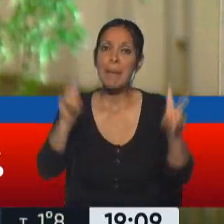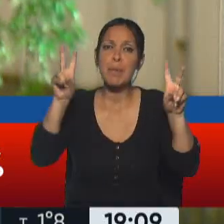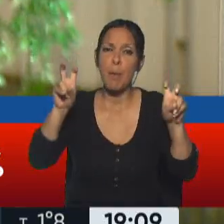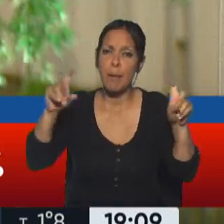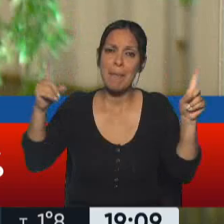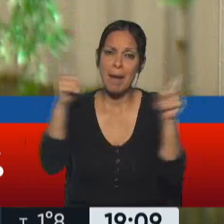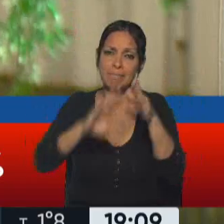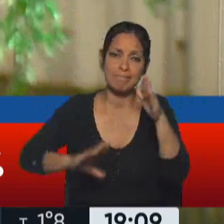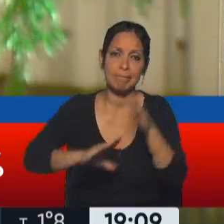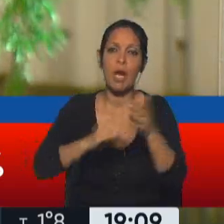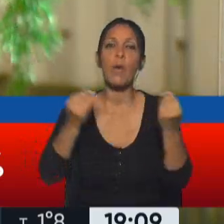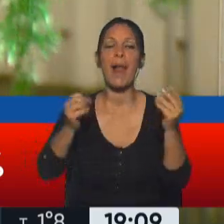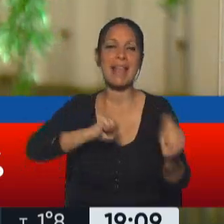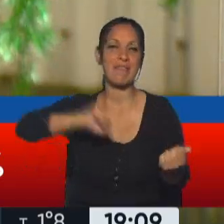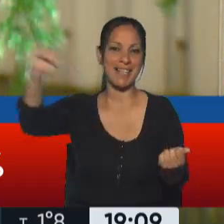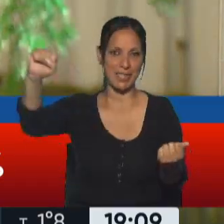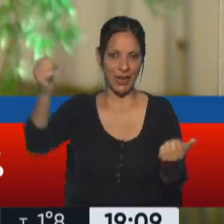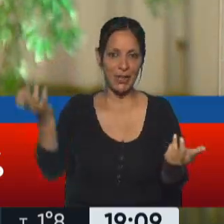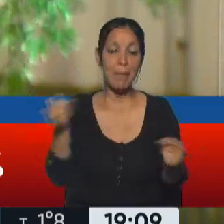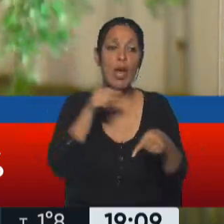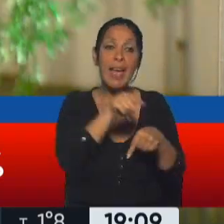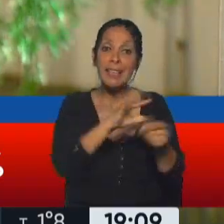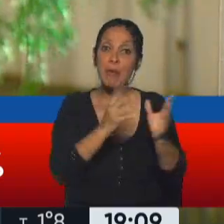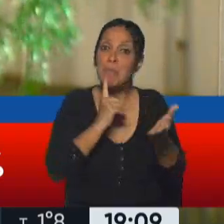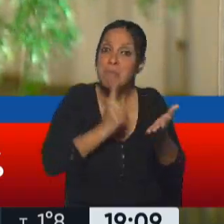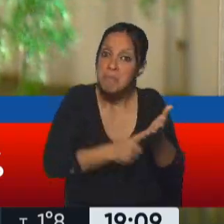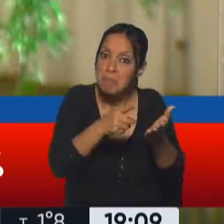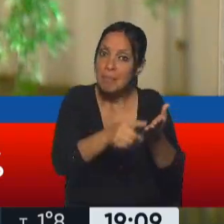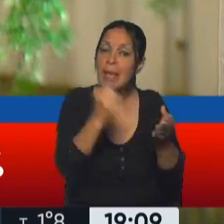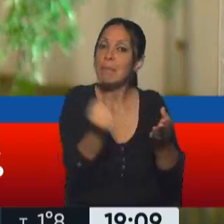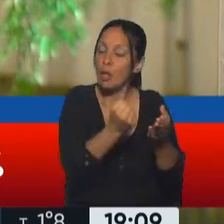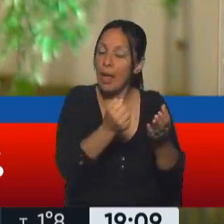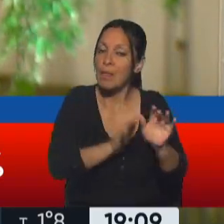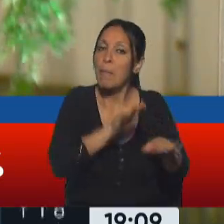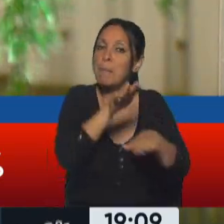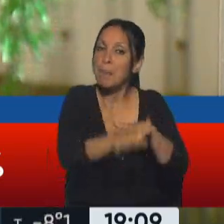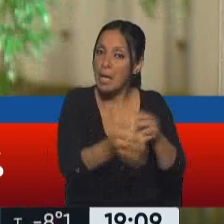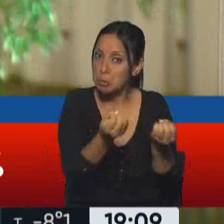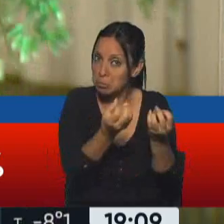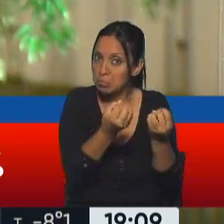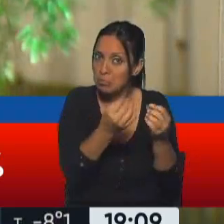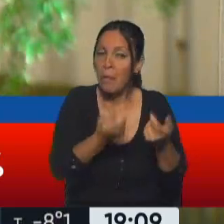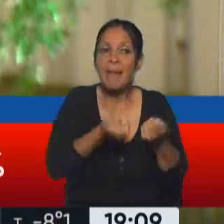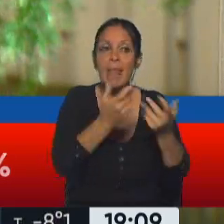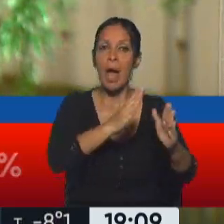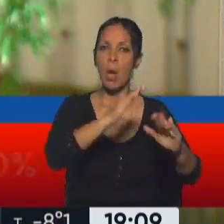que tiene la Argentina. Pero esta medida es un paso importante que va a